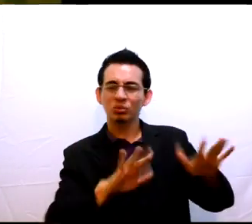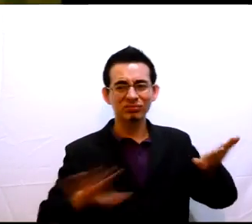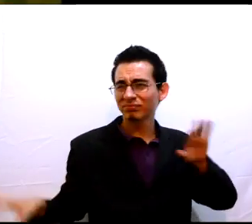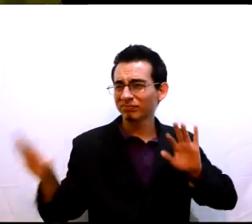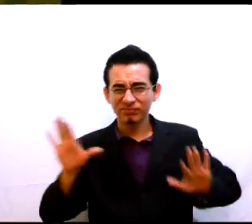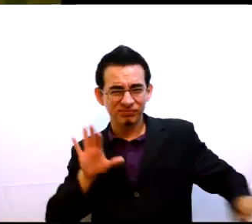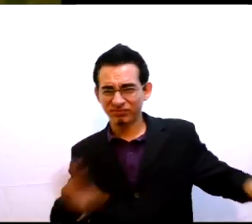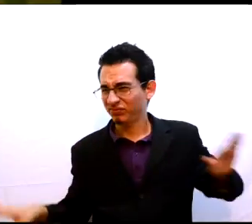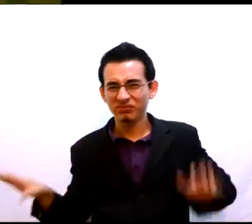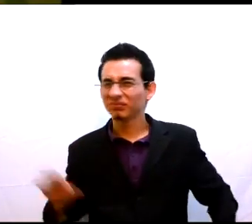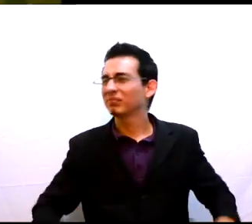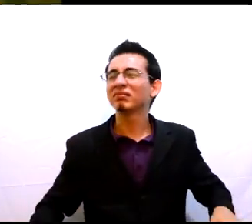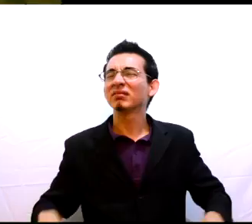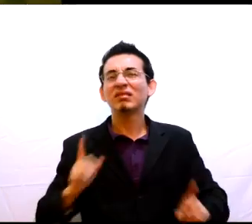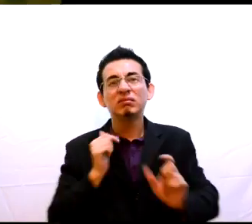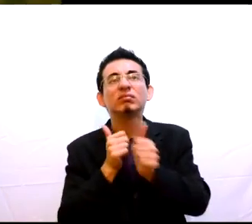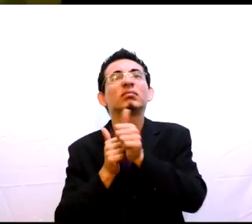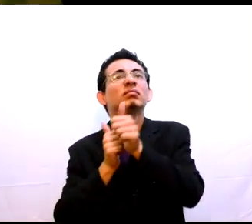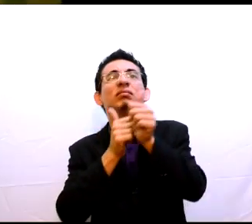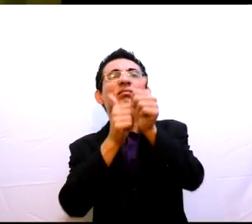del evangelio